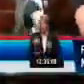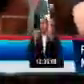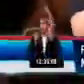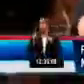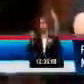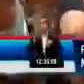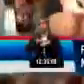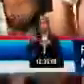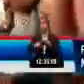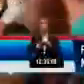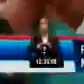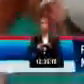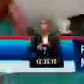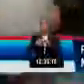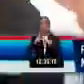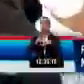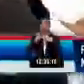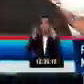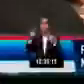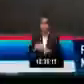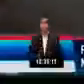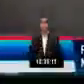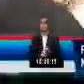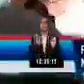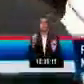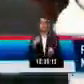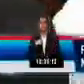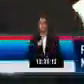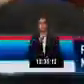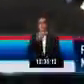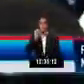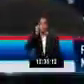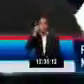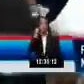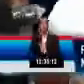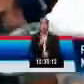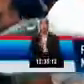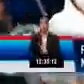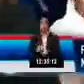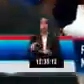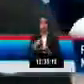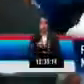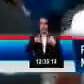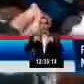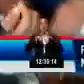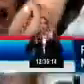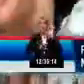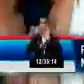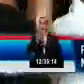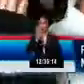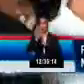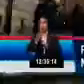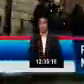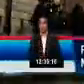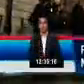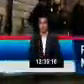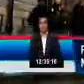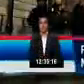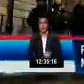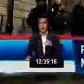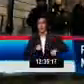la audiencia, dijo esto. Sin comentarios, mañana a trabajar, y el Guayas sigue adelante. La